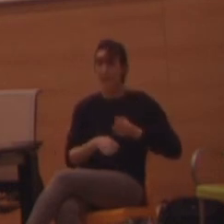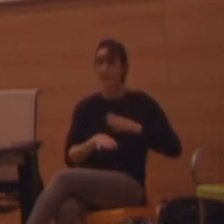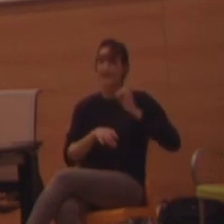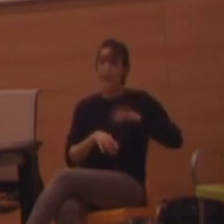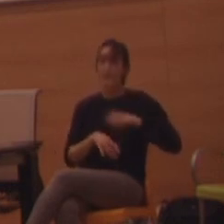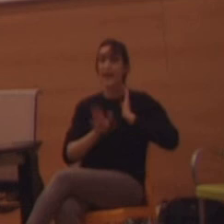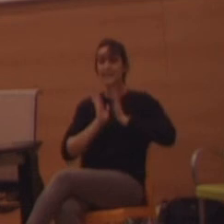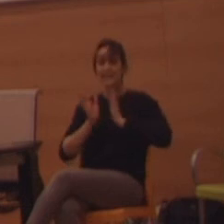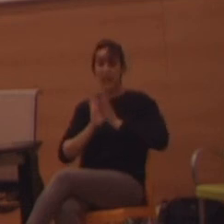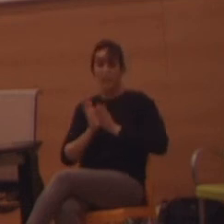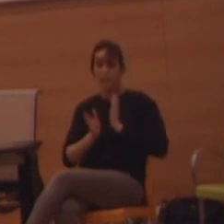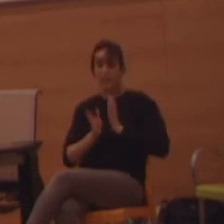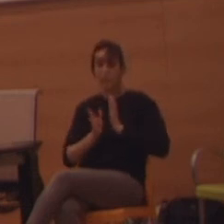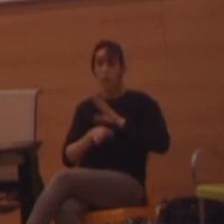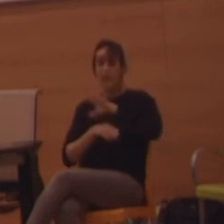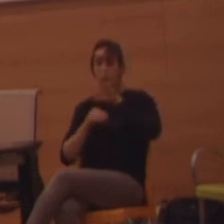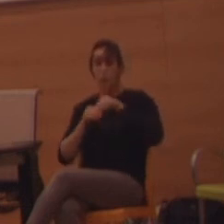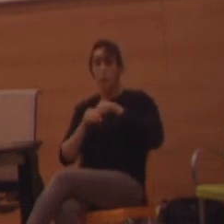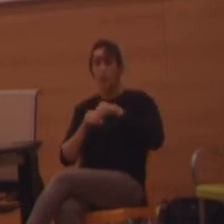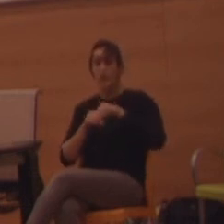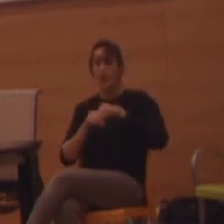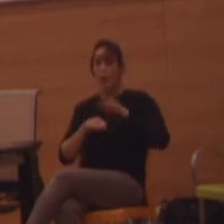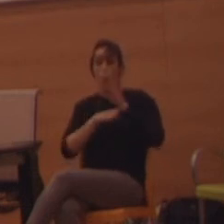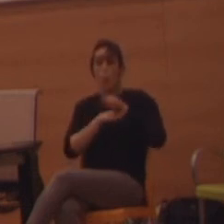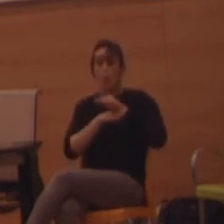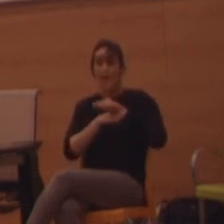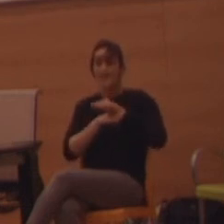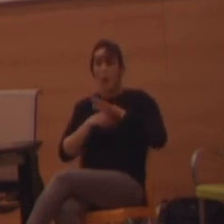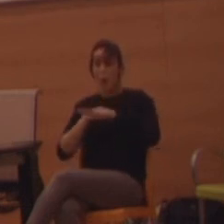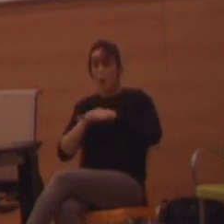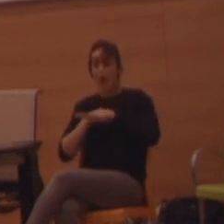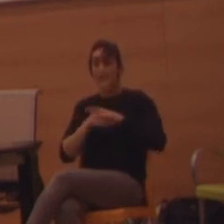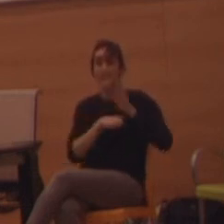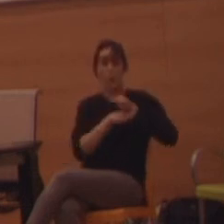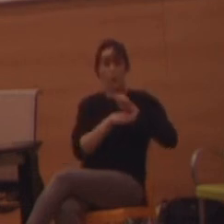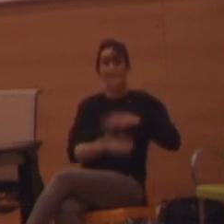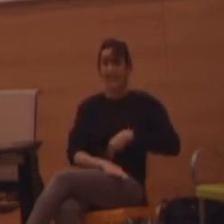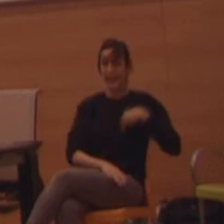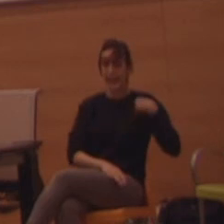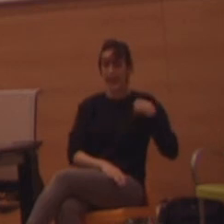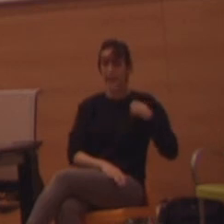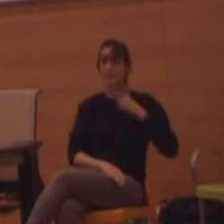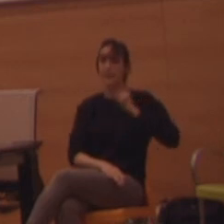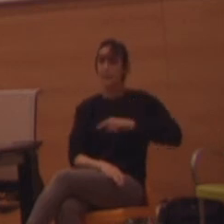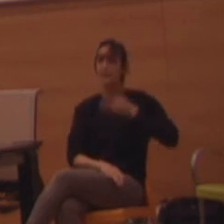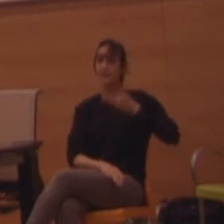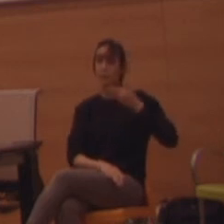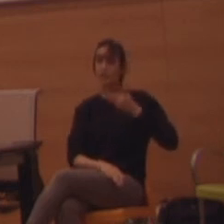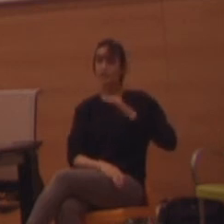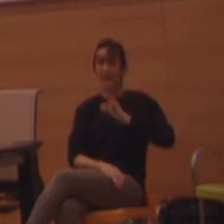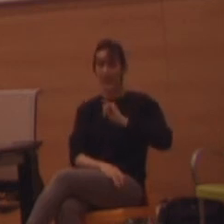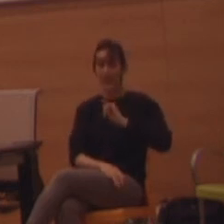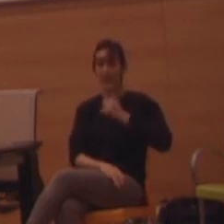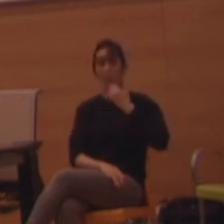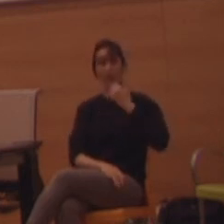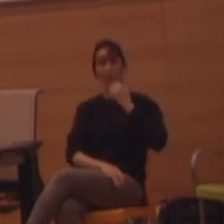que el tratamiento siempre debe incluir curas locales y generales, que es importante que exista un